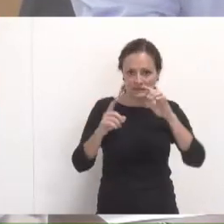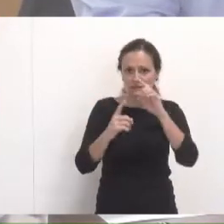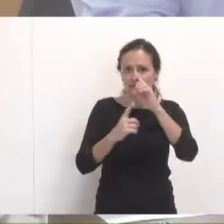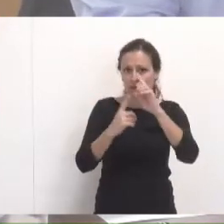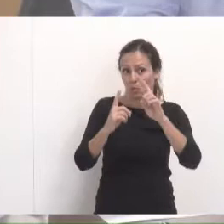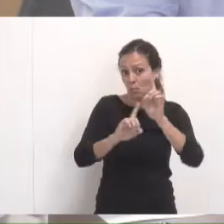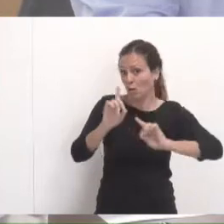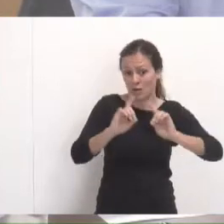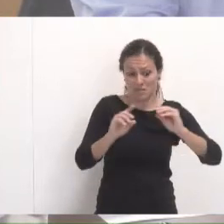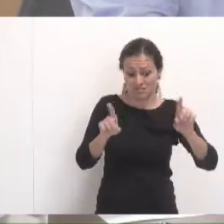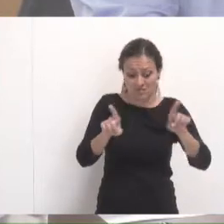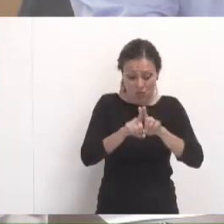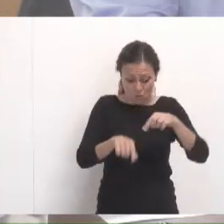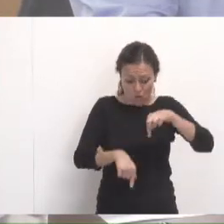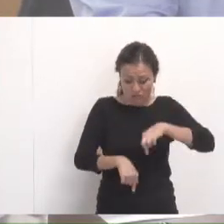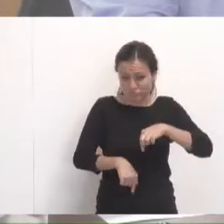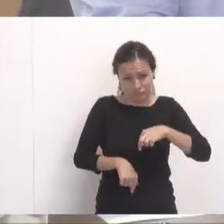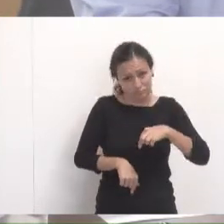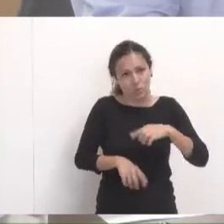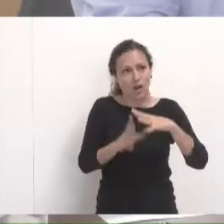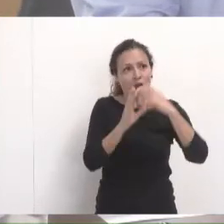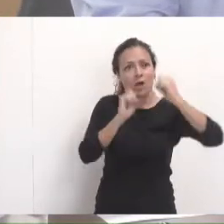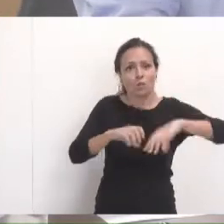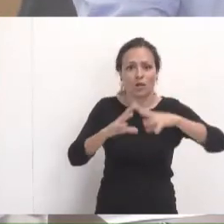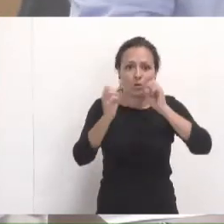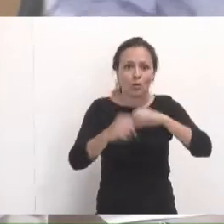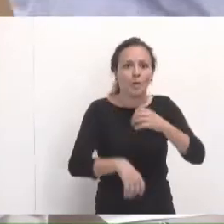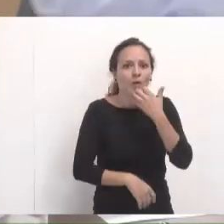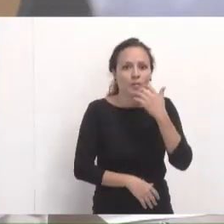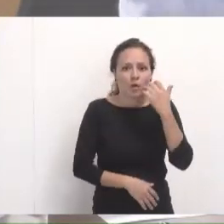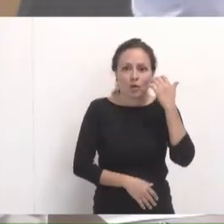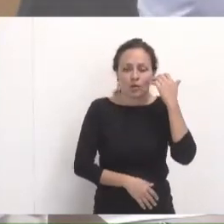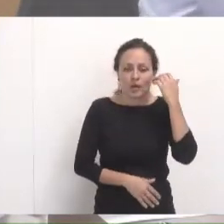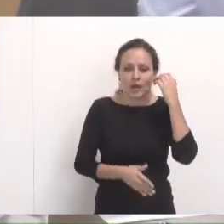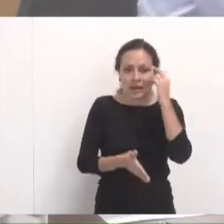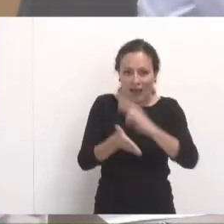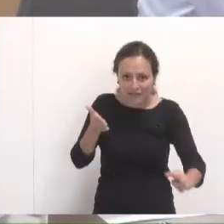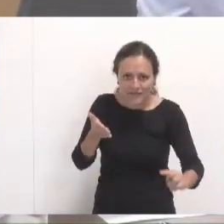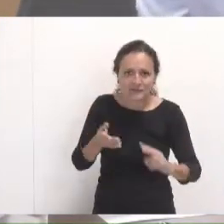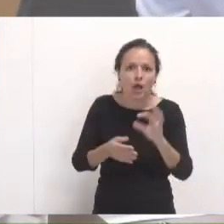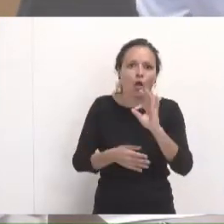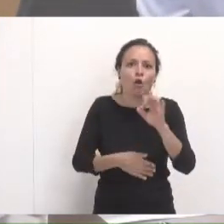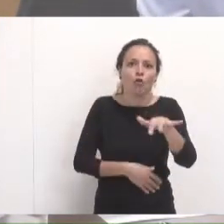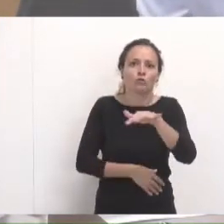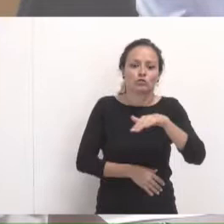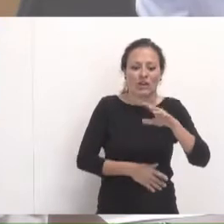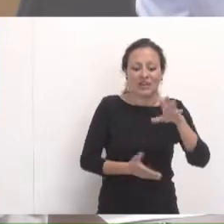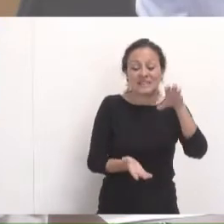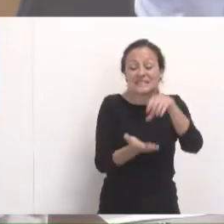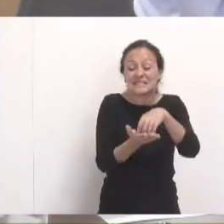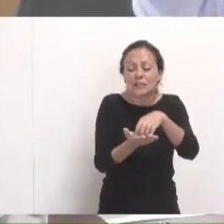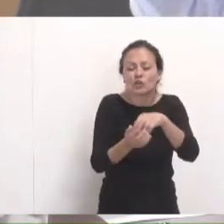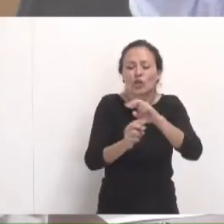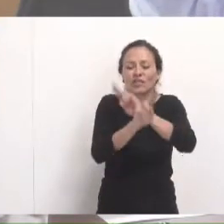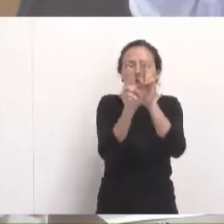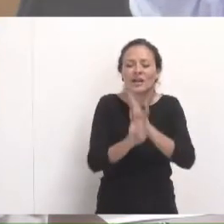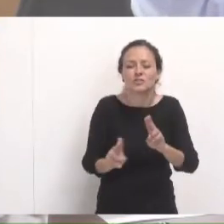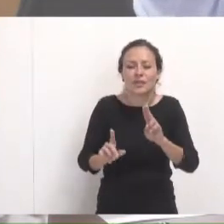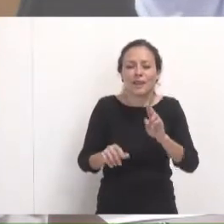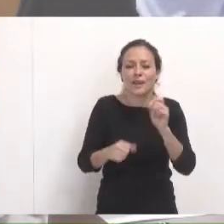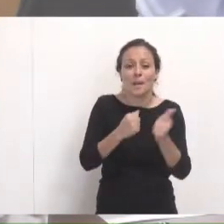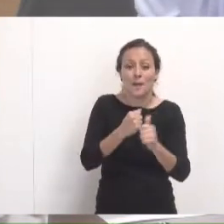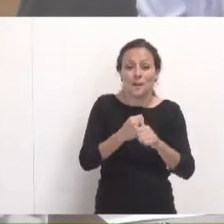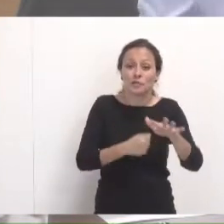que tienen el mismo problema, ¿no? Llámese también ya la zona de Galicia, estamos hablando de gente del Centro Internacional de la Papa, científicos a nivel de Ecuador y